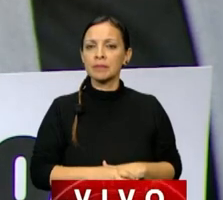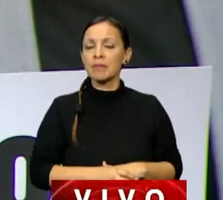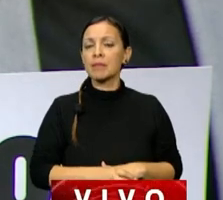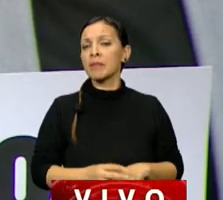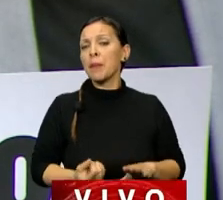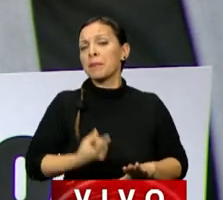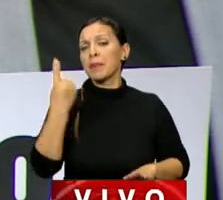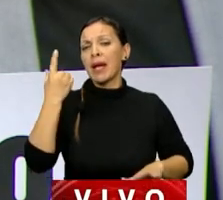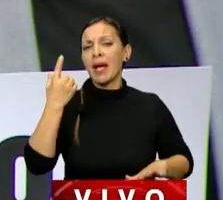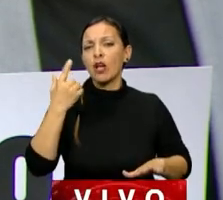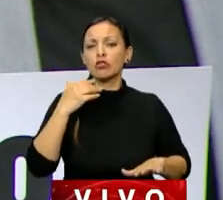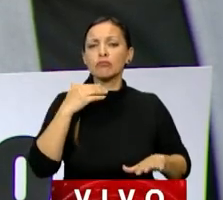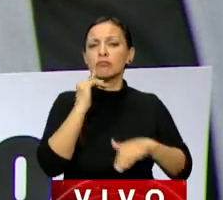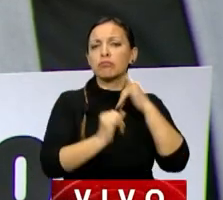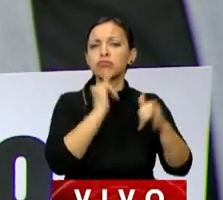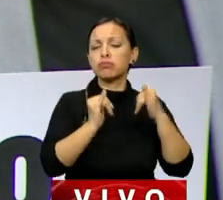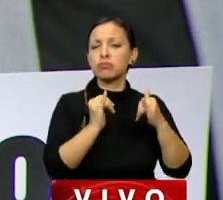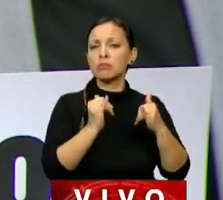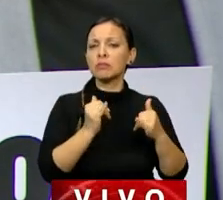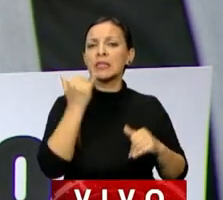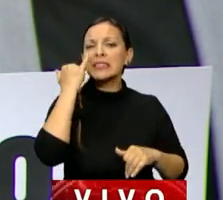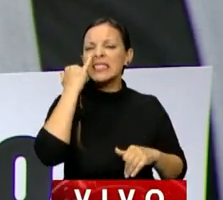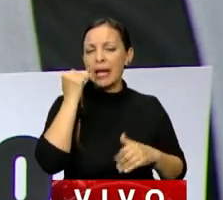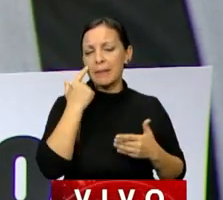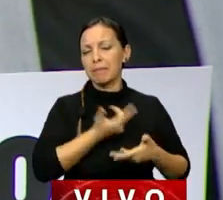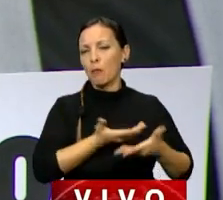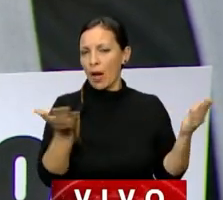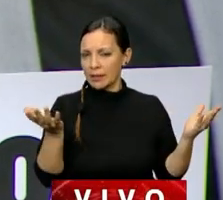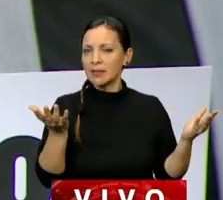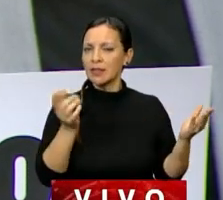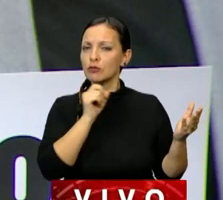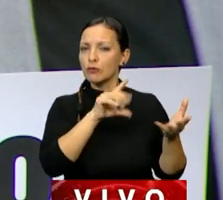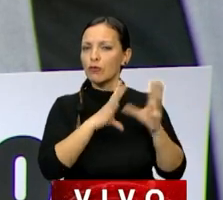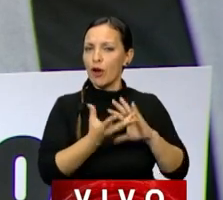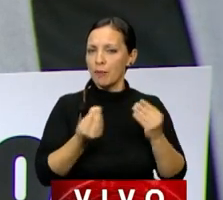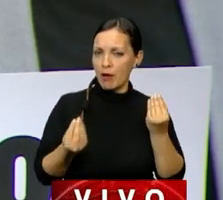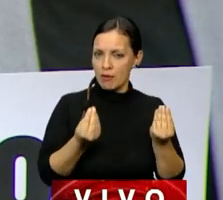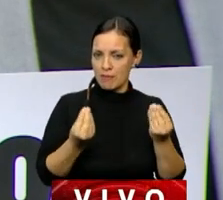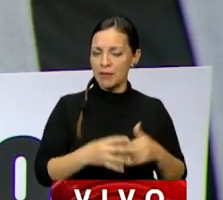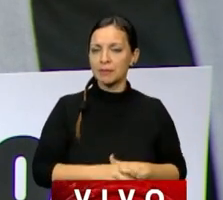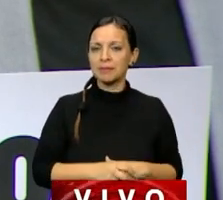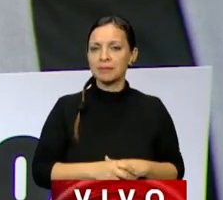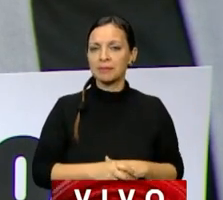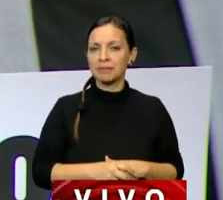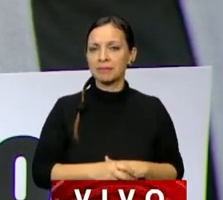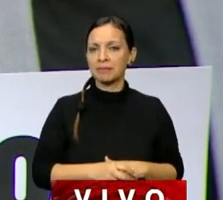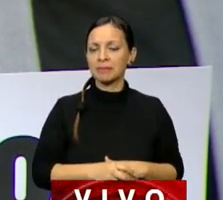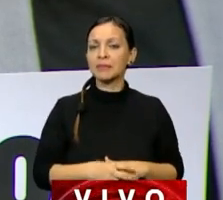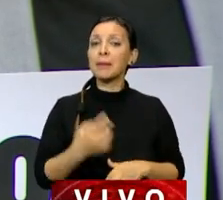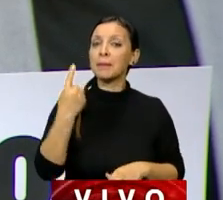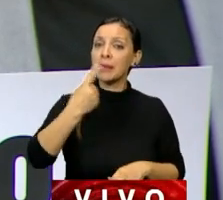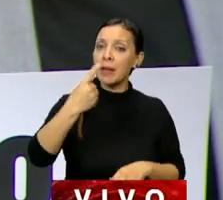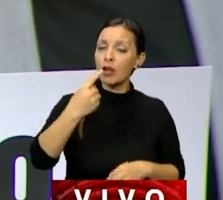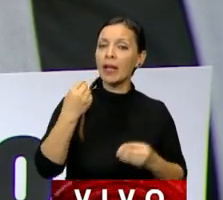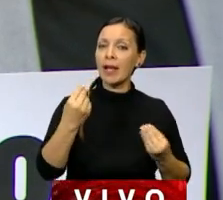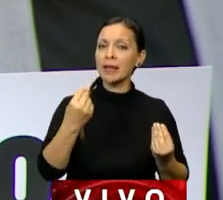que se han dado han marcado ya algunas señales. No hay lugar a la equivocación. En primer lugar,